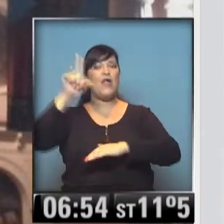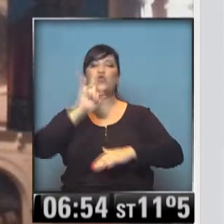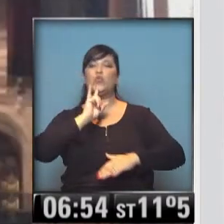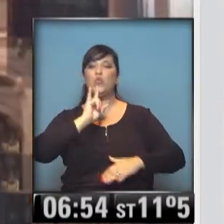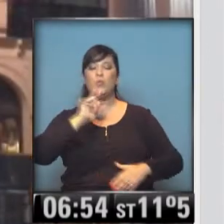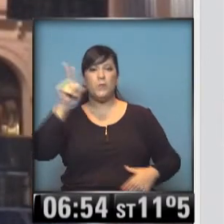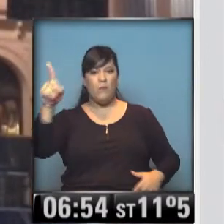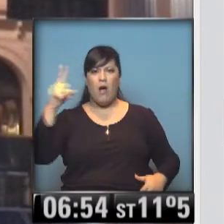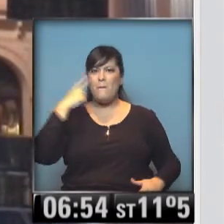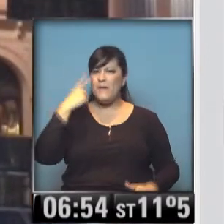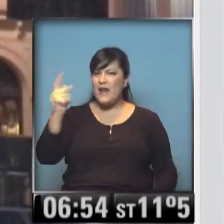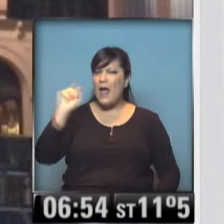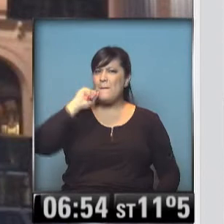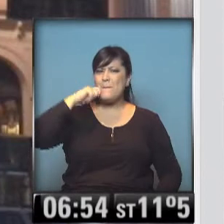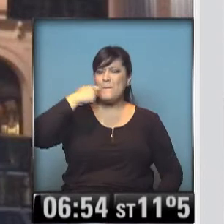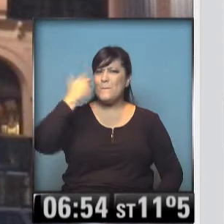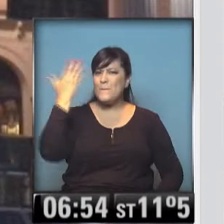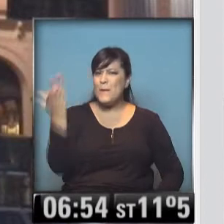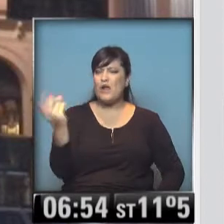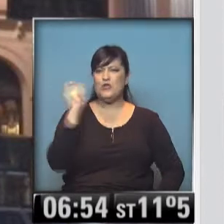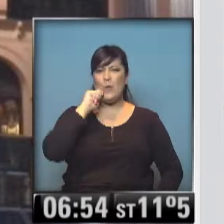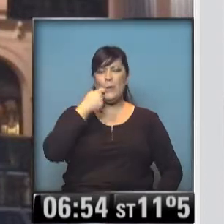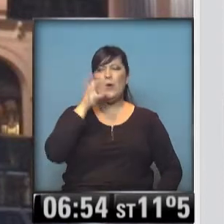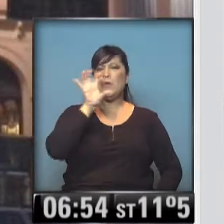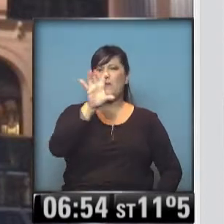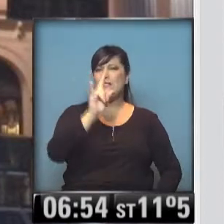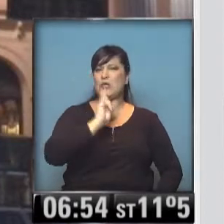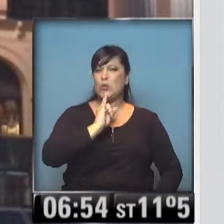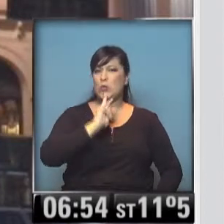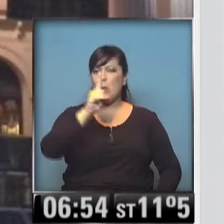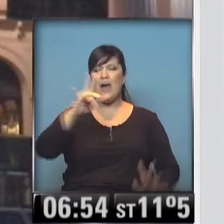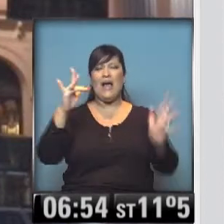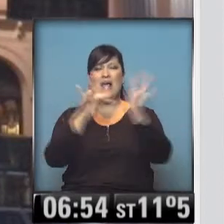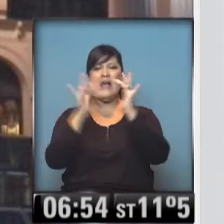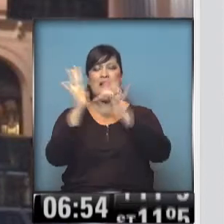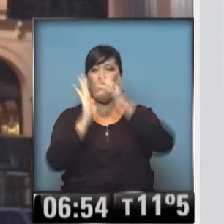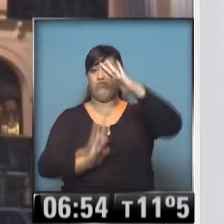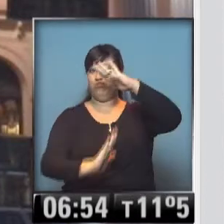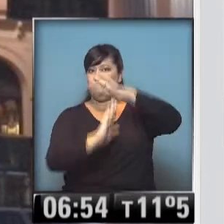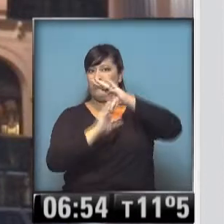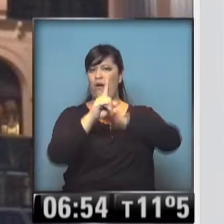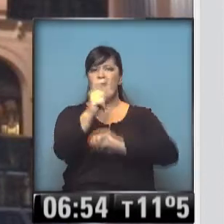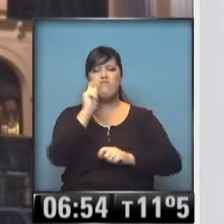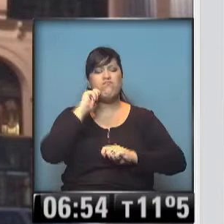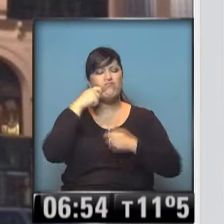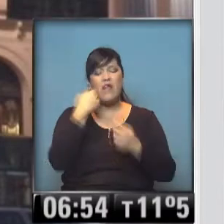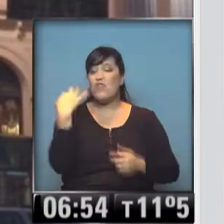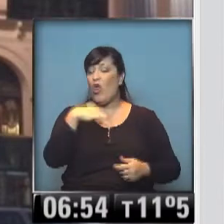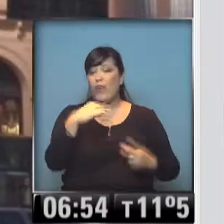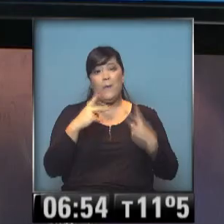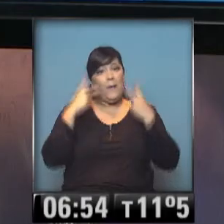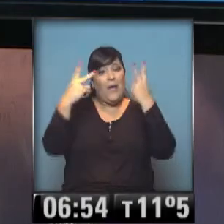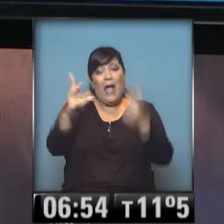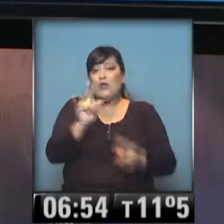mirá qué belleza. Vean ustedes lo que es Tucumán con su catedral. Bellísima. Hay que ir a Tucumán, hay